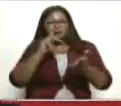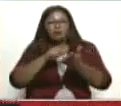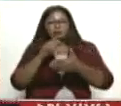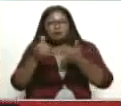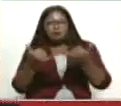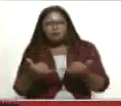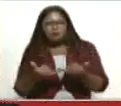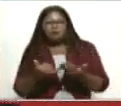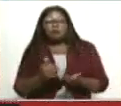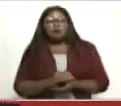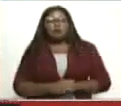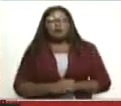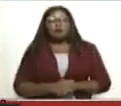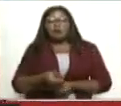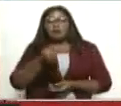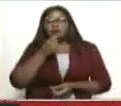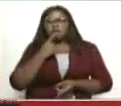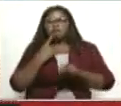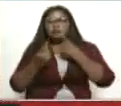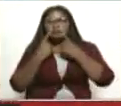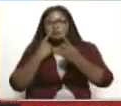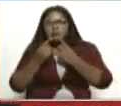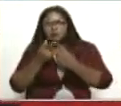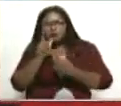la prensa que nos acompaña.